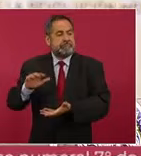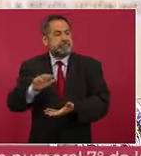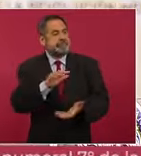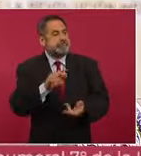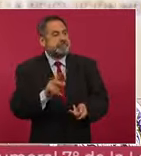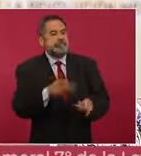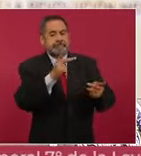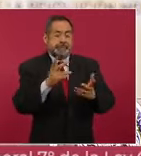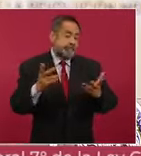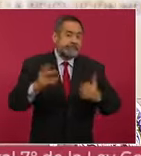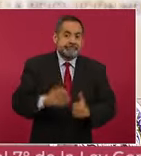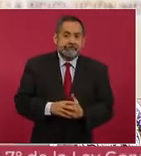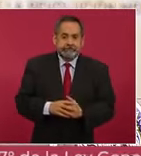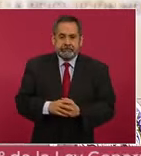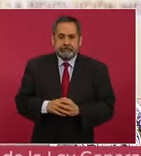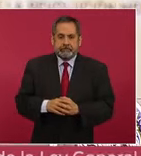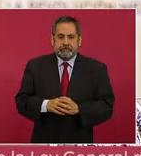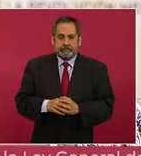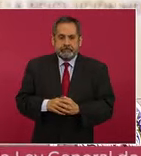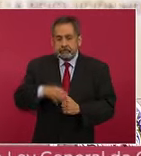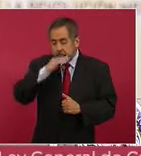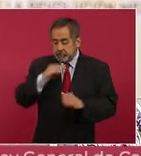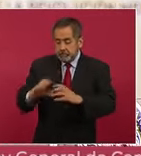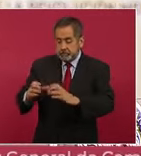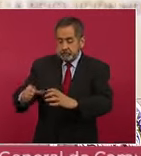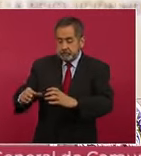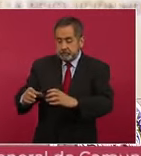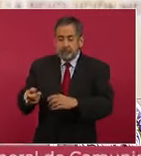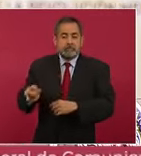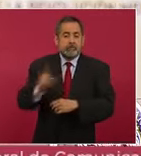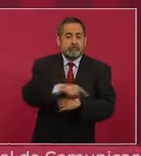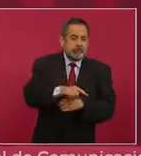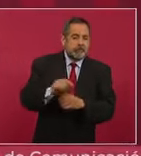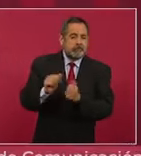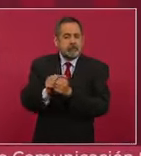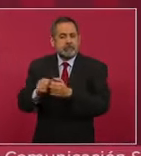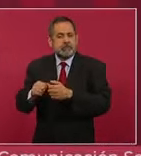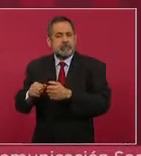No es lo mismo el maíz que el tlacoyo, ya tiene un valor,